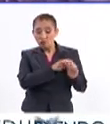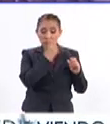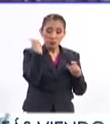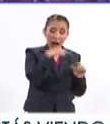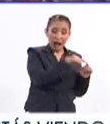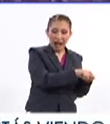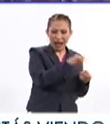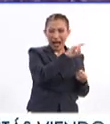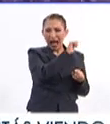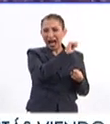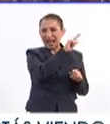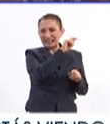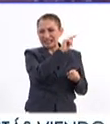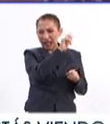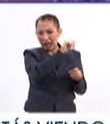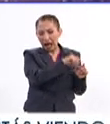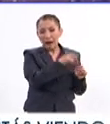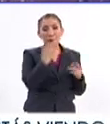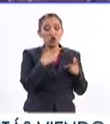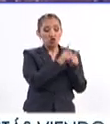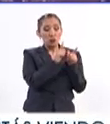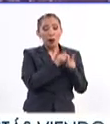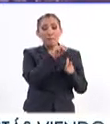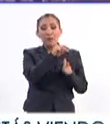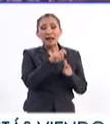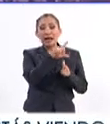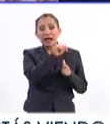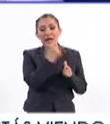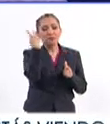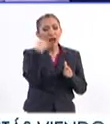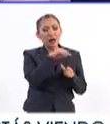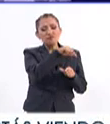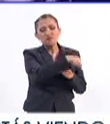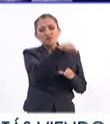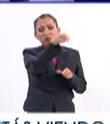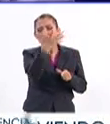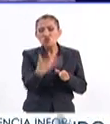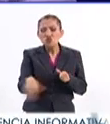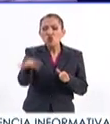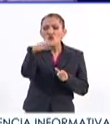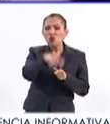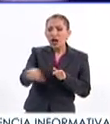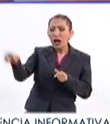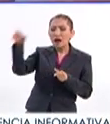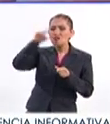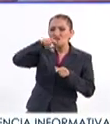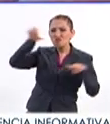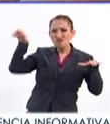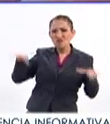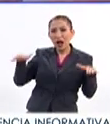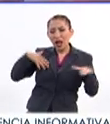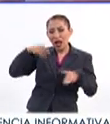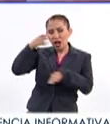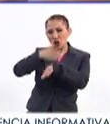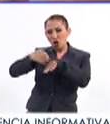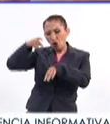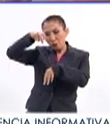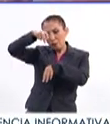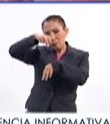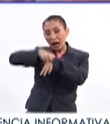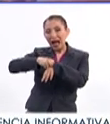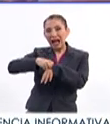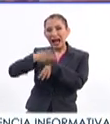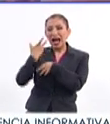migración desde la mítica Aztlán, los mexicas emprendieron un recorrido en búsqueda de un águila posada sobre un nopal con